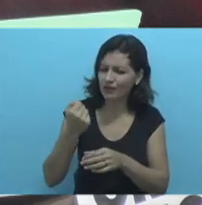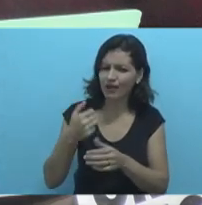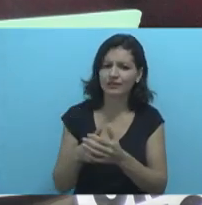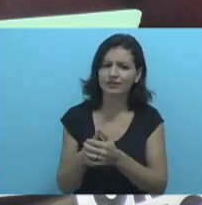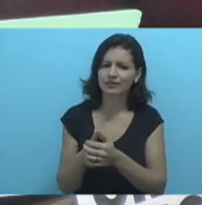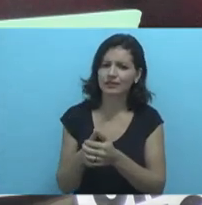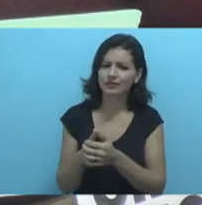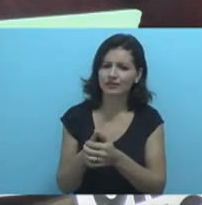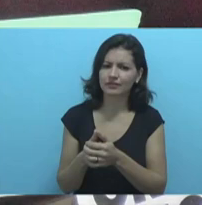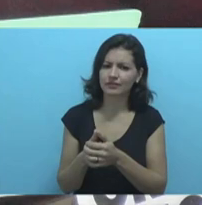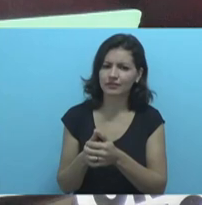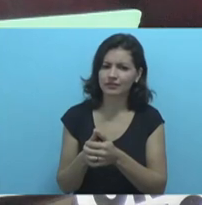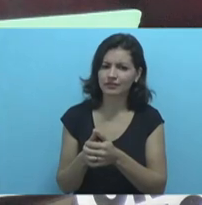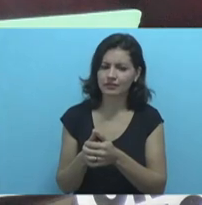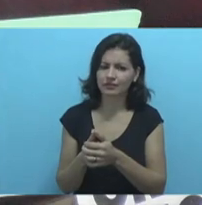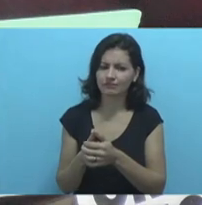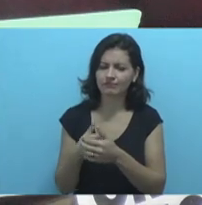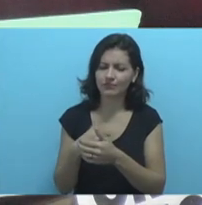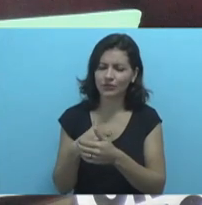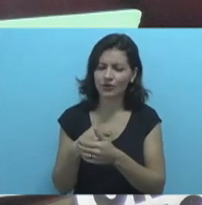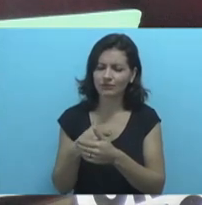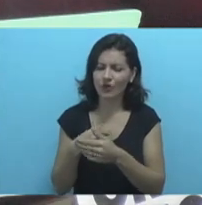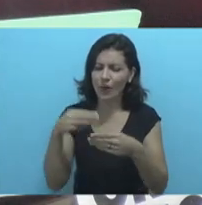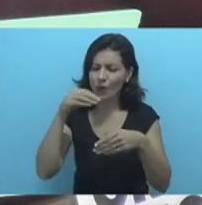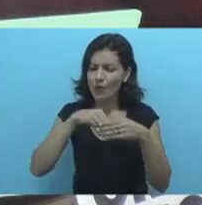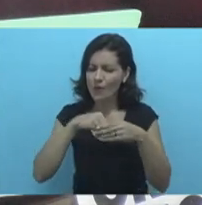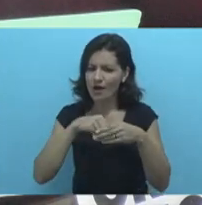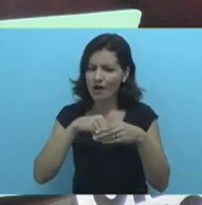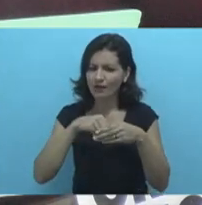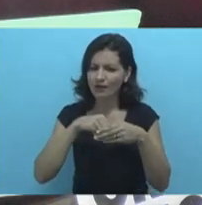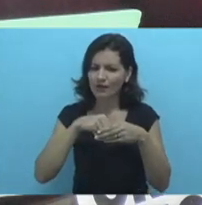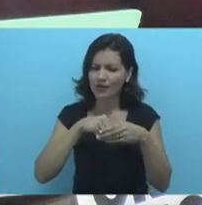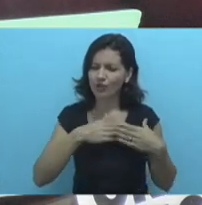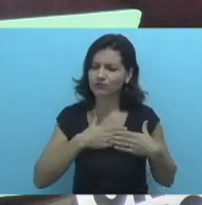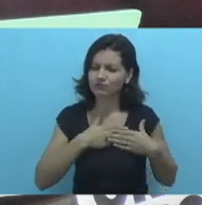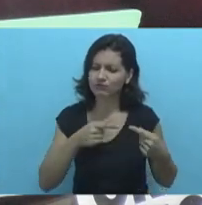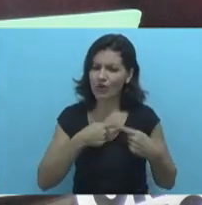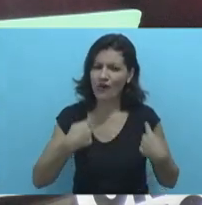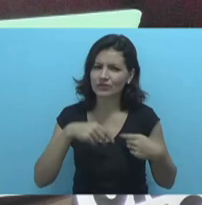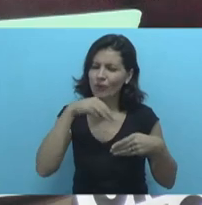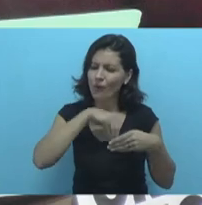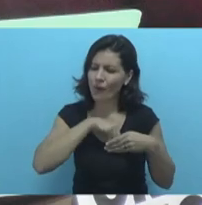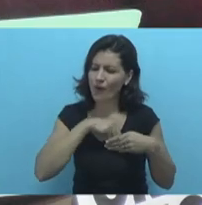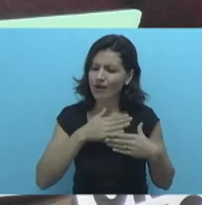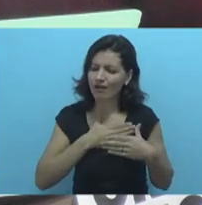tantos momentos que atesoro profundamente en mi corazón.